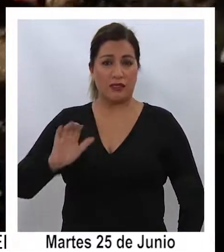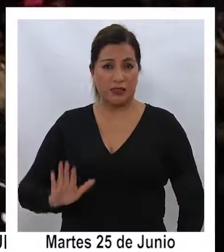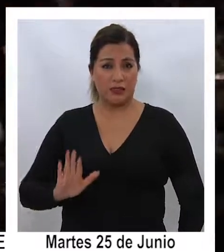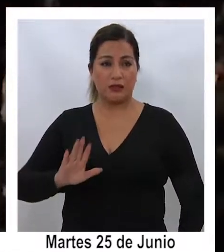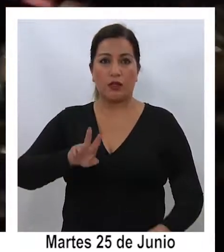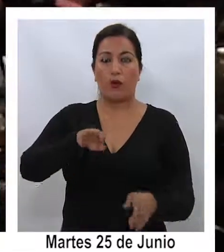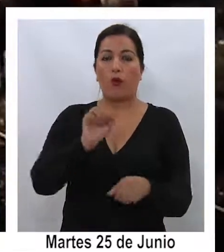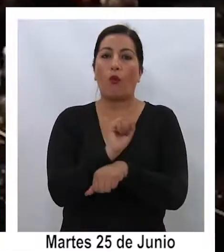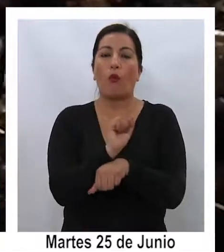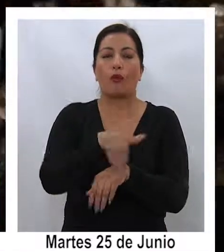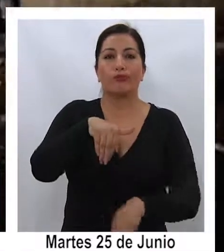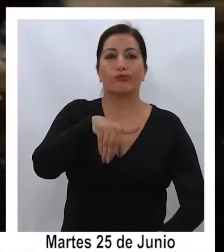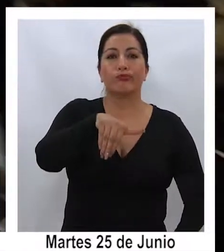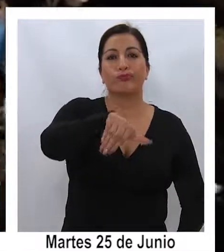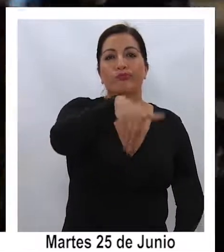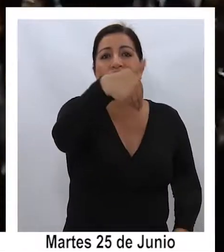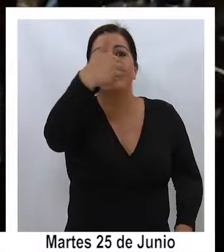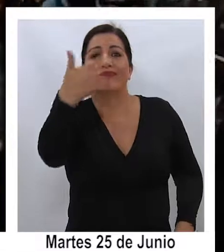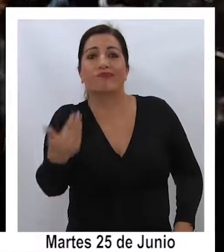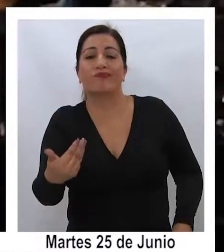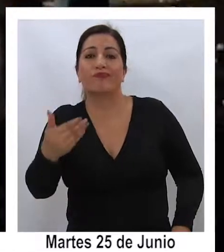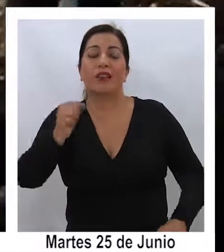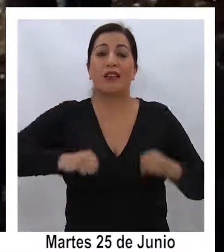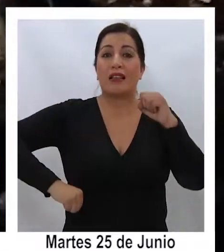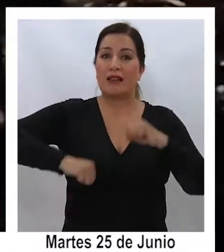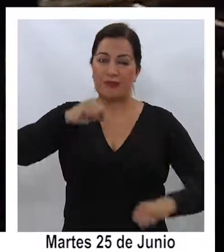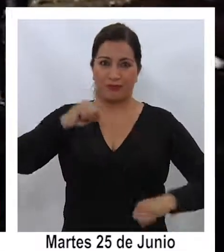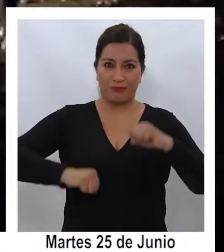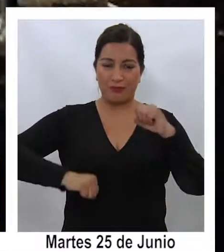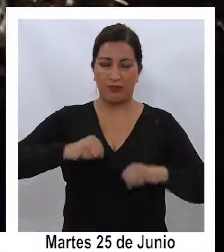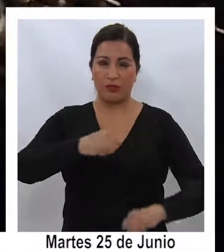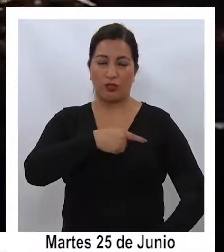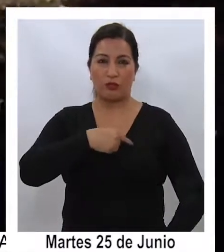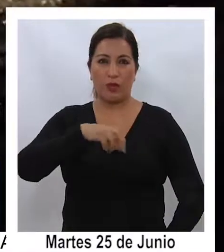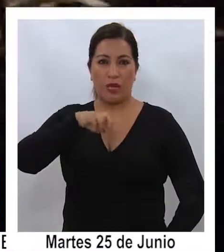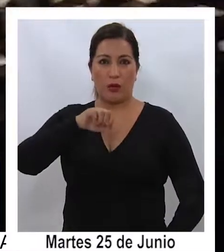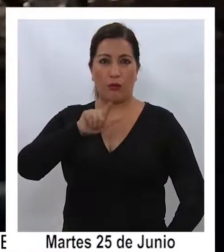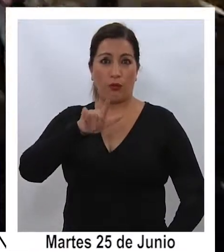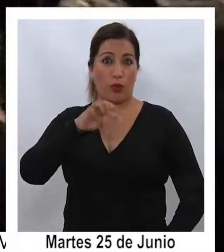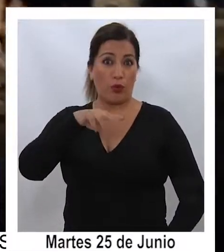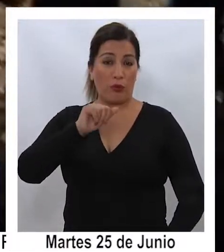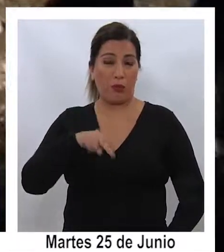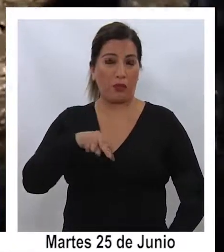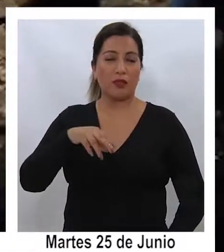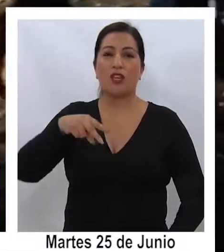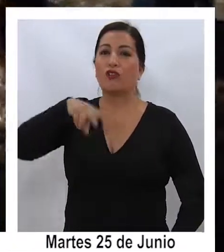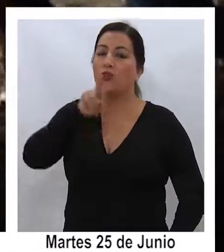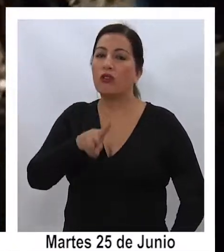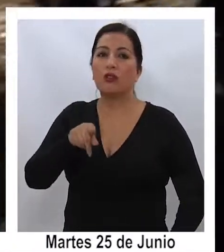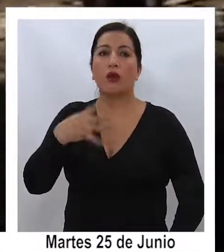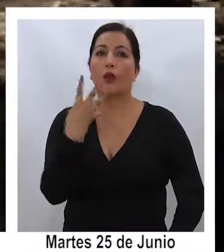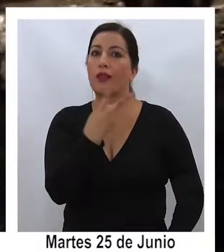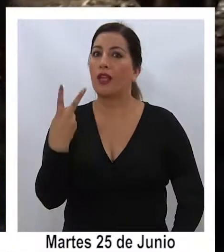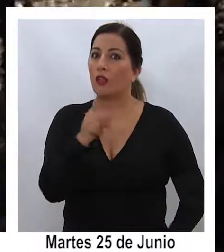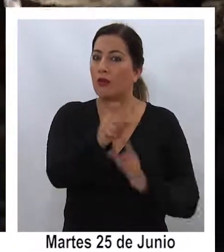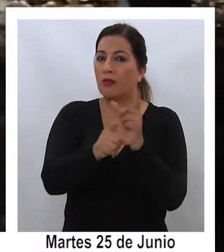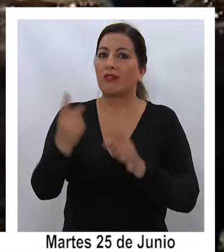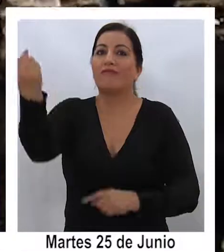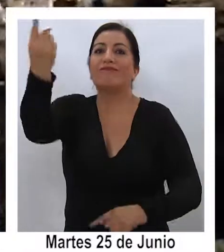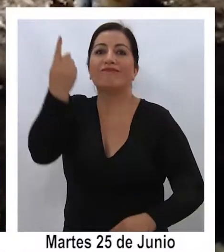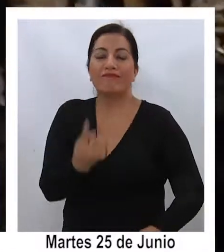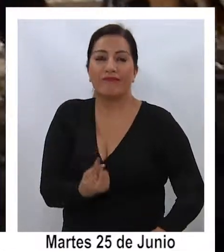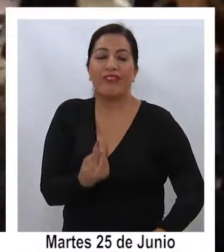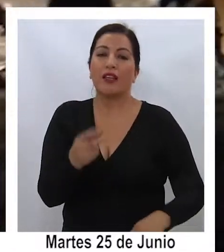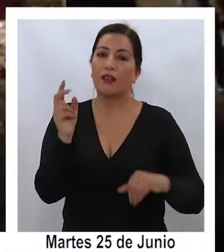produjo el volcamiento de un bus de la empresa Pullman Norte, en el que se trasladaban 42 pasajeros que bajaban de la faena